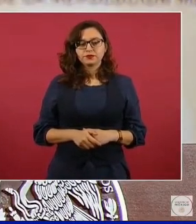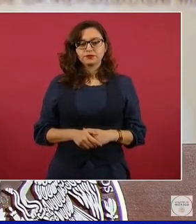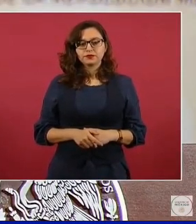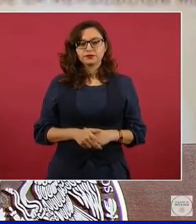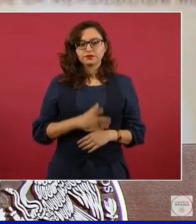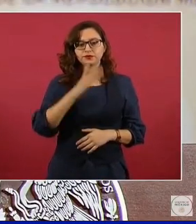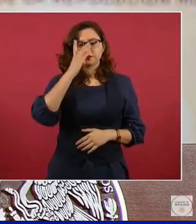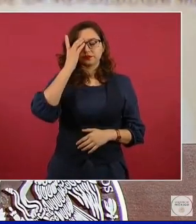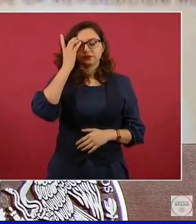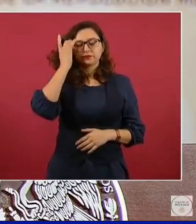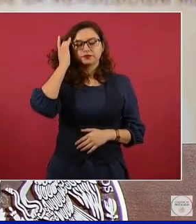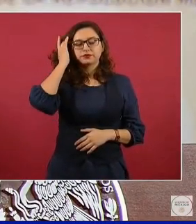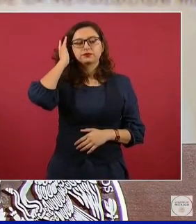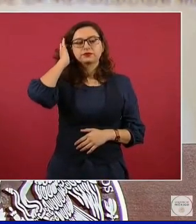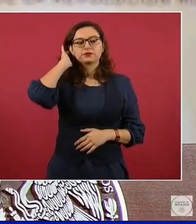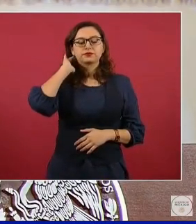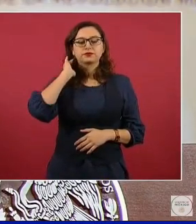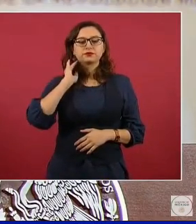Una persona